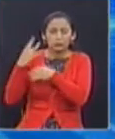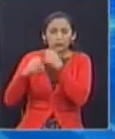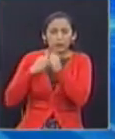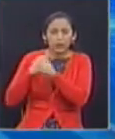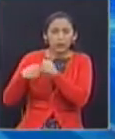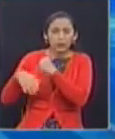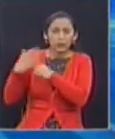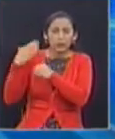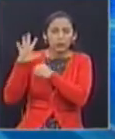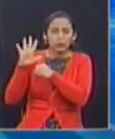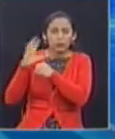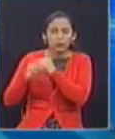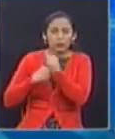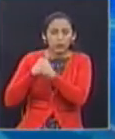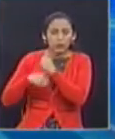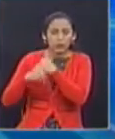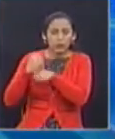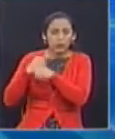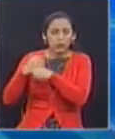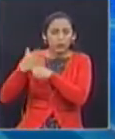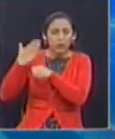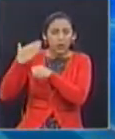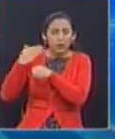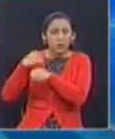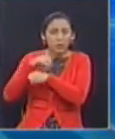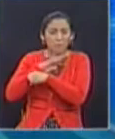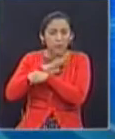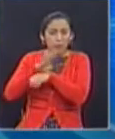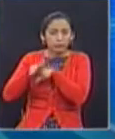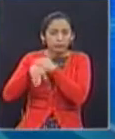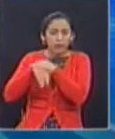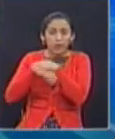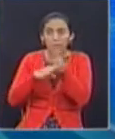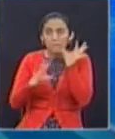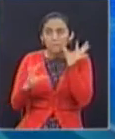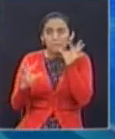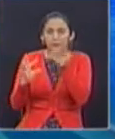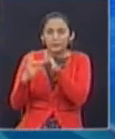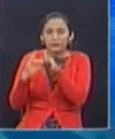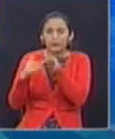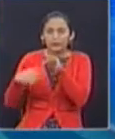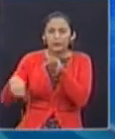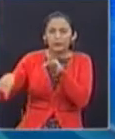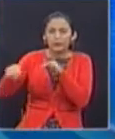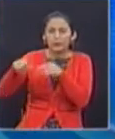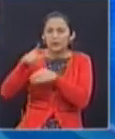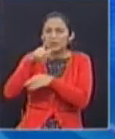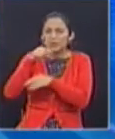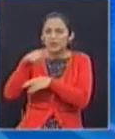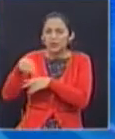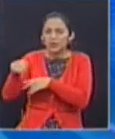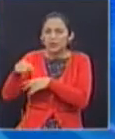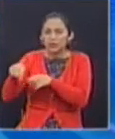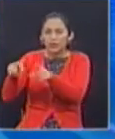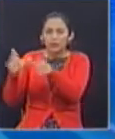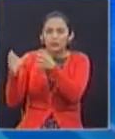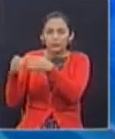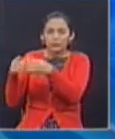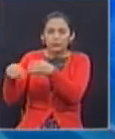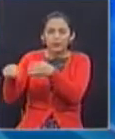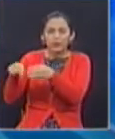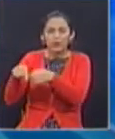años, o probablemente la más perversa de la historia latinoamericana? Y me refiero al régimen del señor Maduro, que tiene un solo